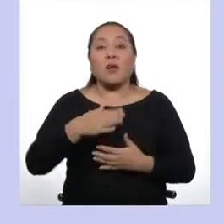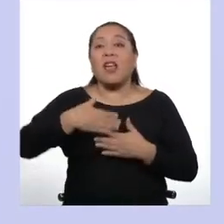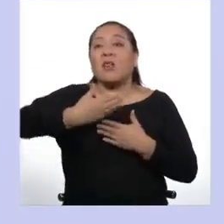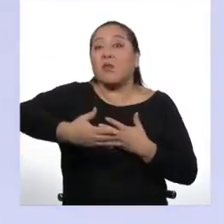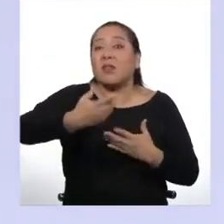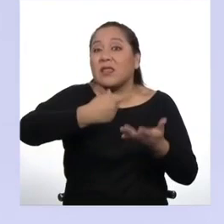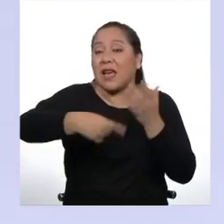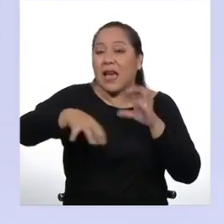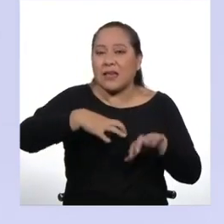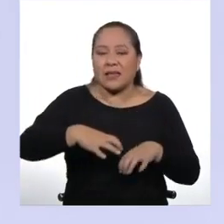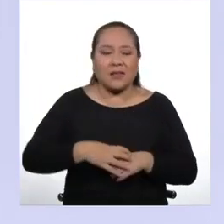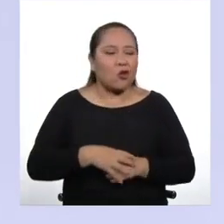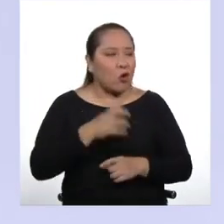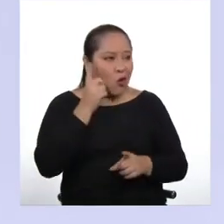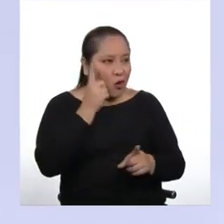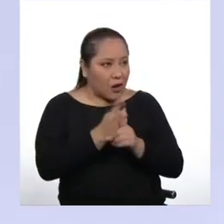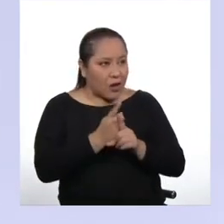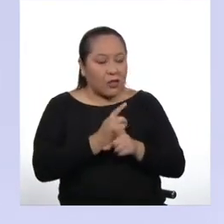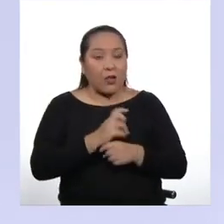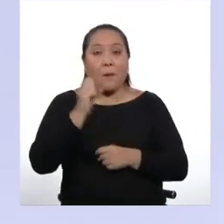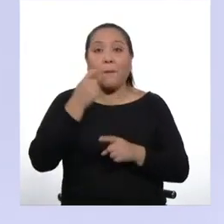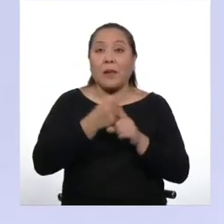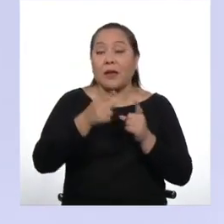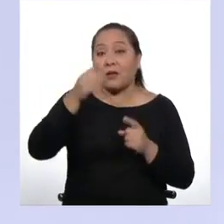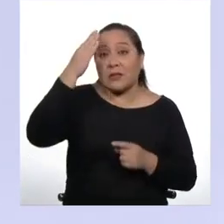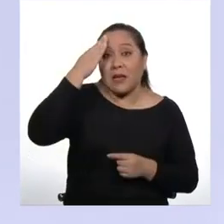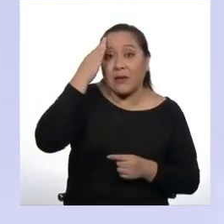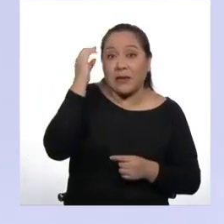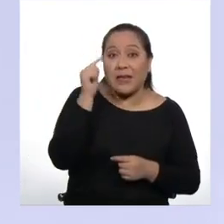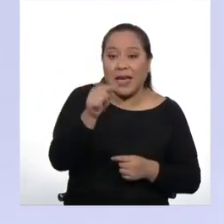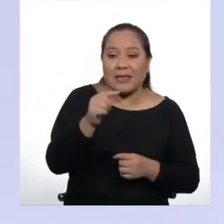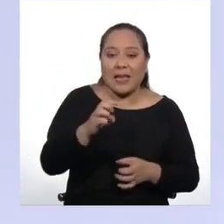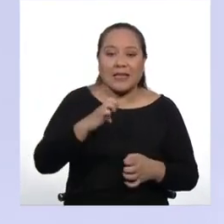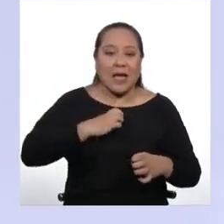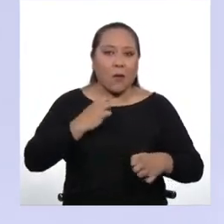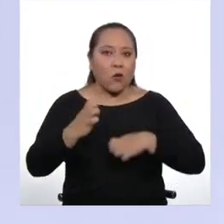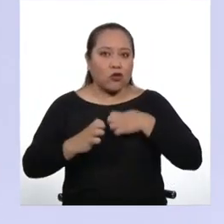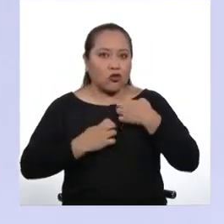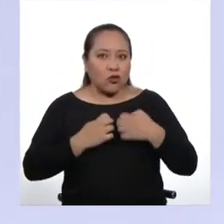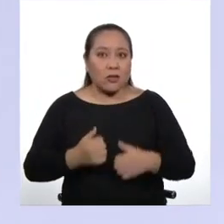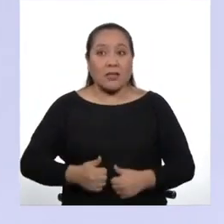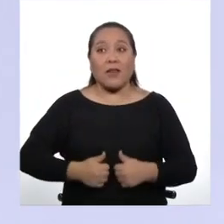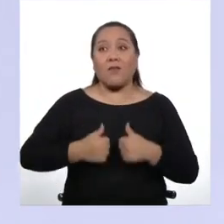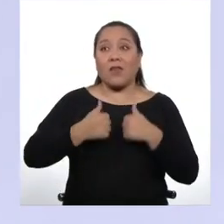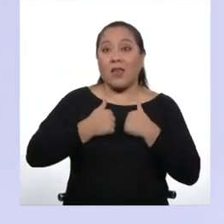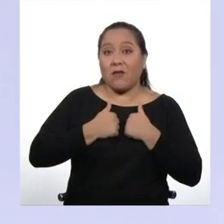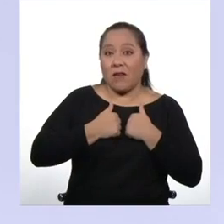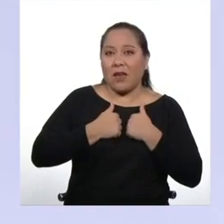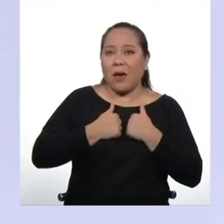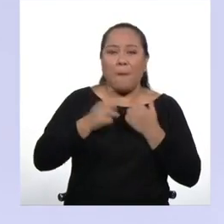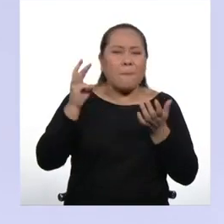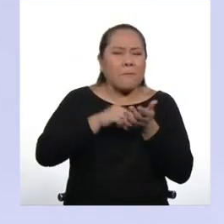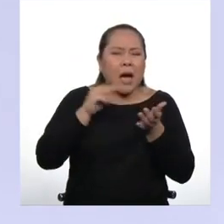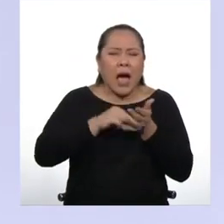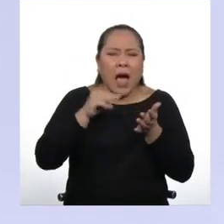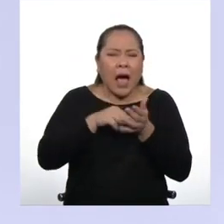Patricia. Pero, ¿sabes? Estas emociones se viven y se manifiestan mucho más durante la